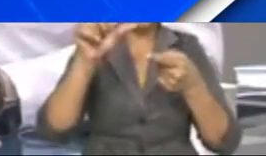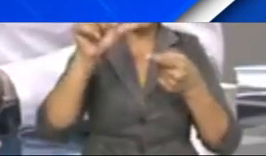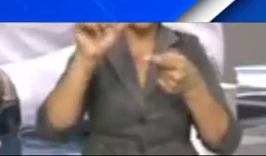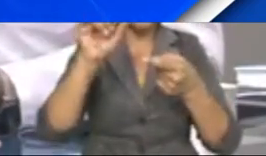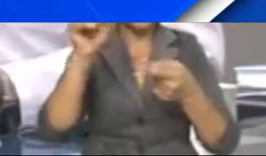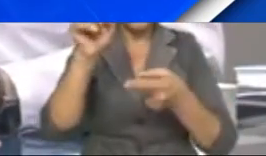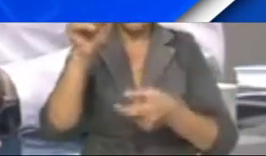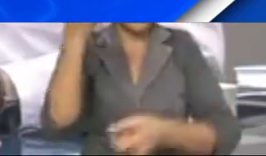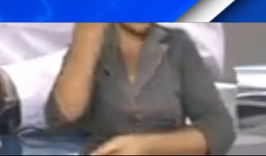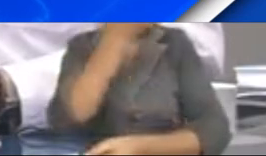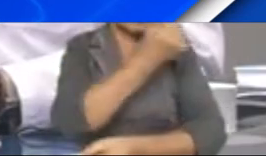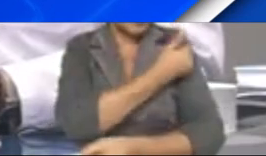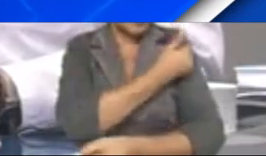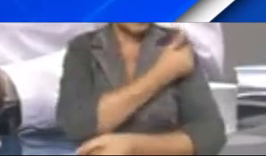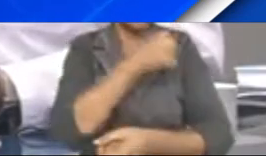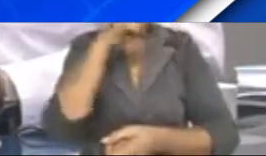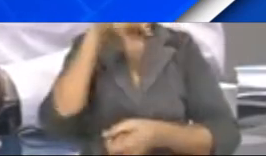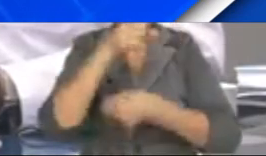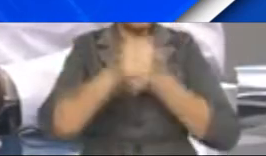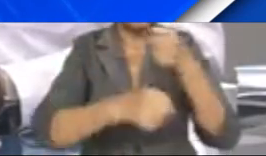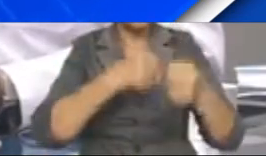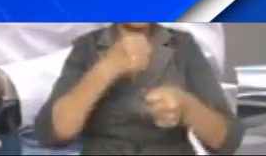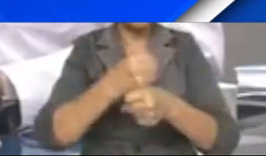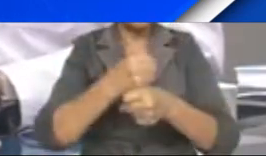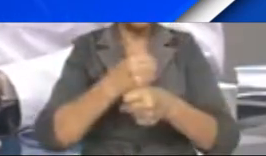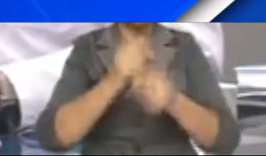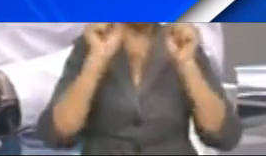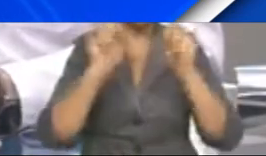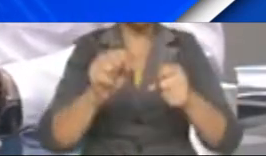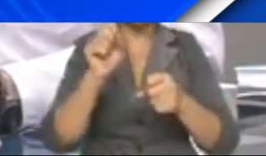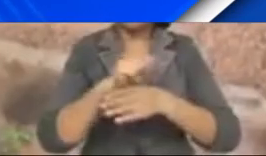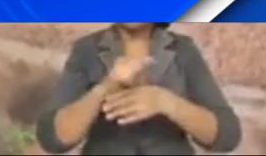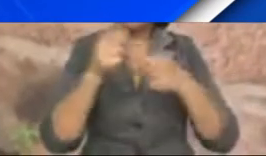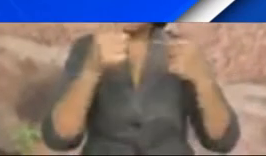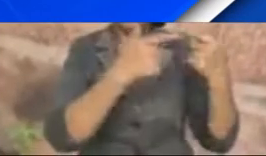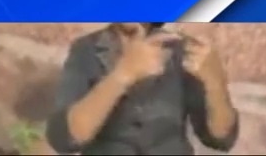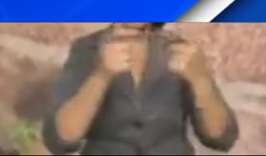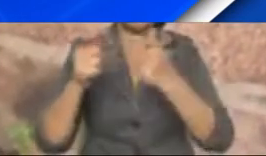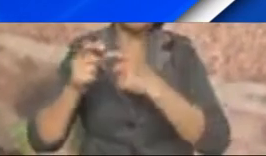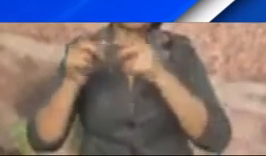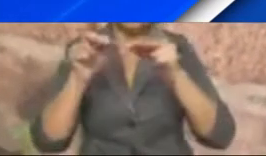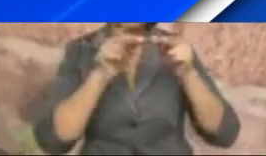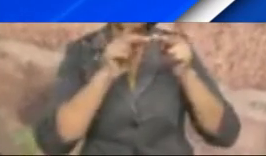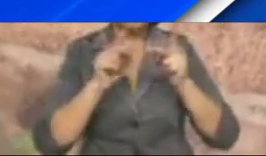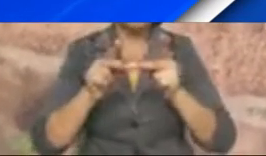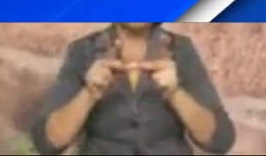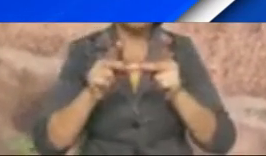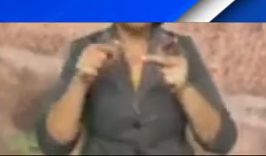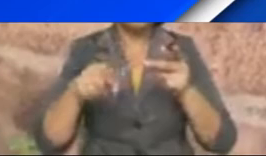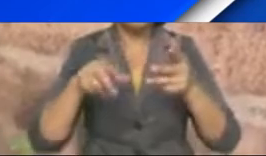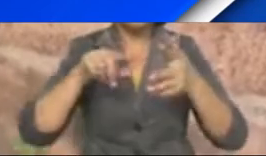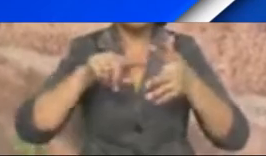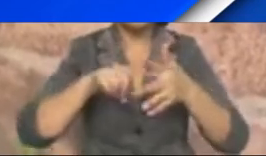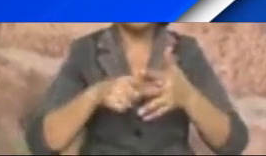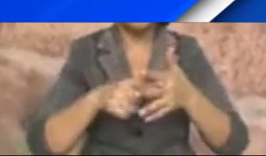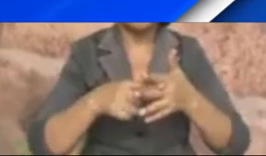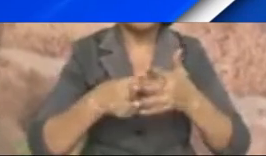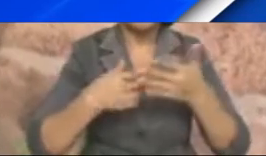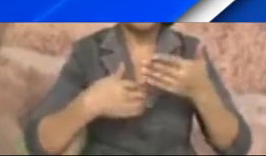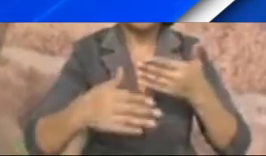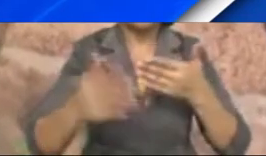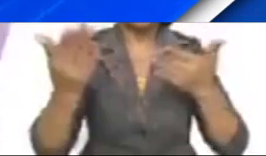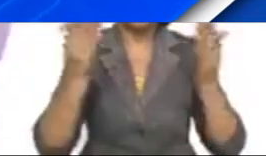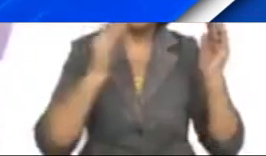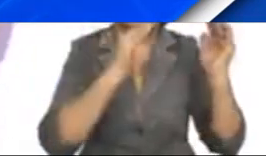sola dosis, entonces este año le tocaría también vacunarse ahorita en marzo, pero ya que tienen tres meses después de haberse